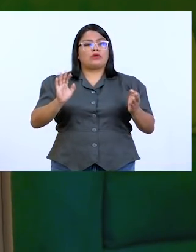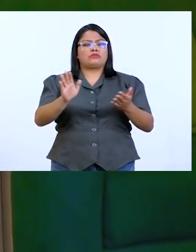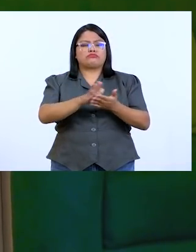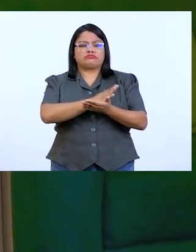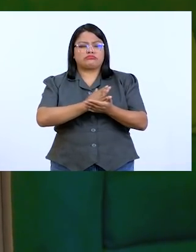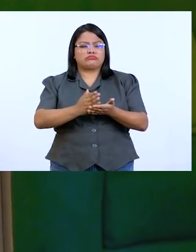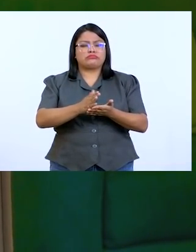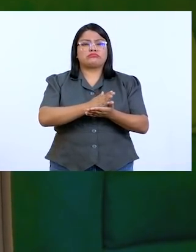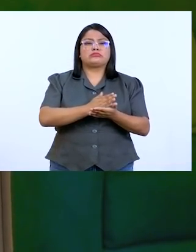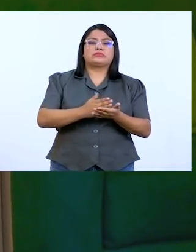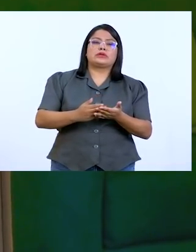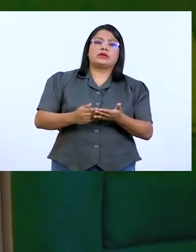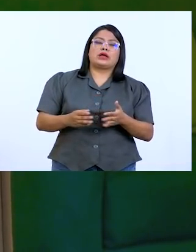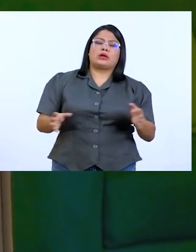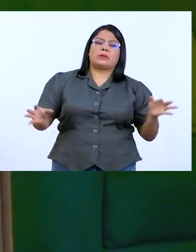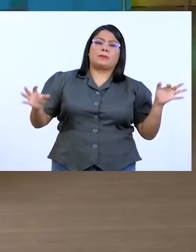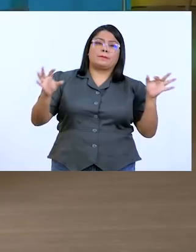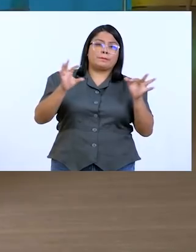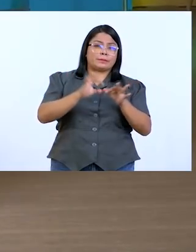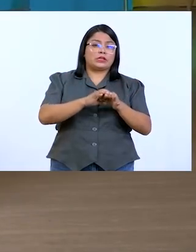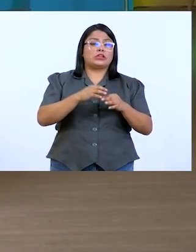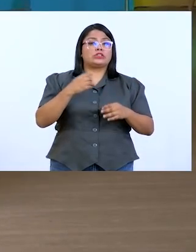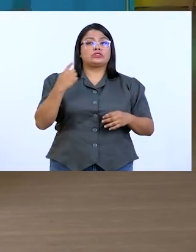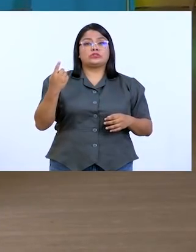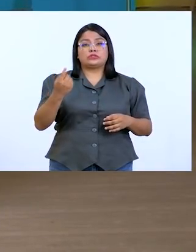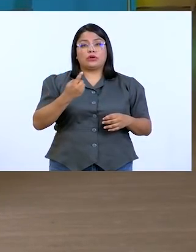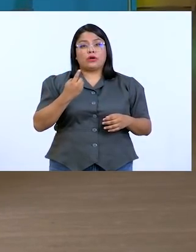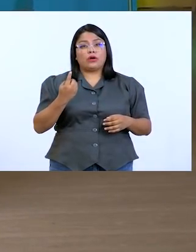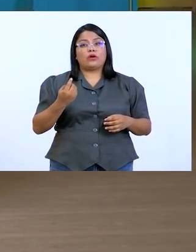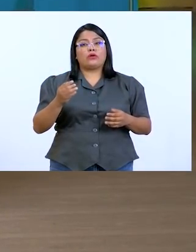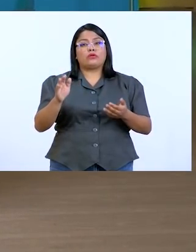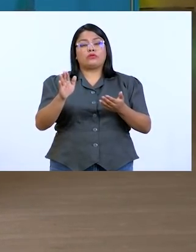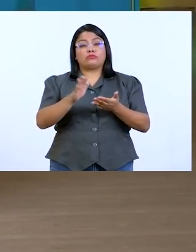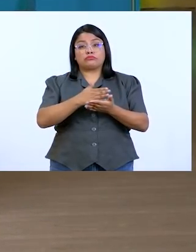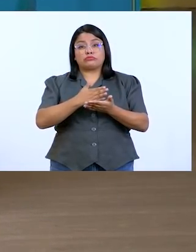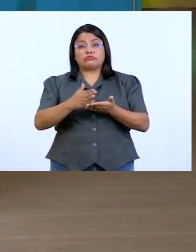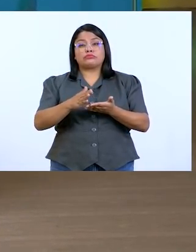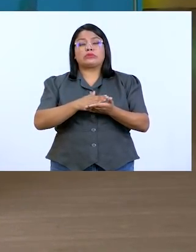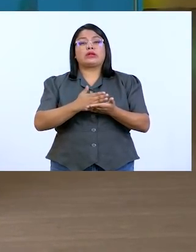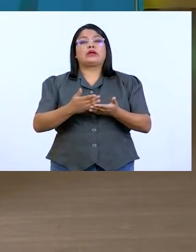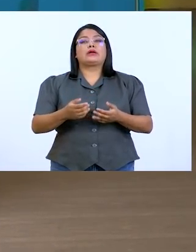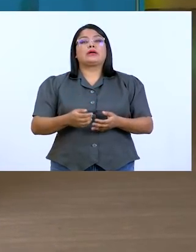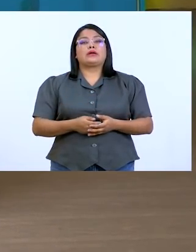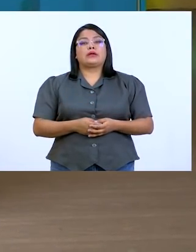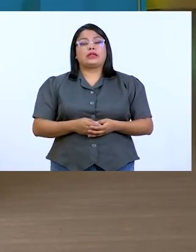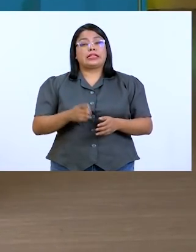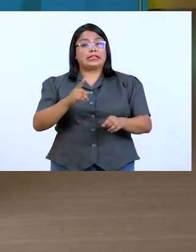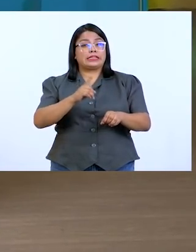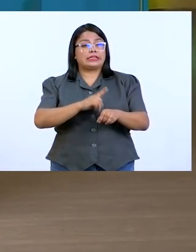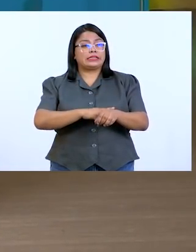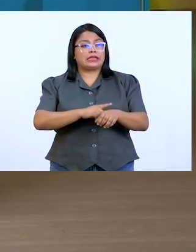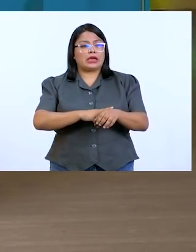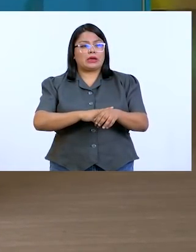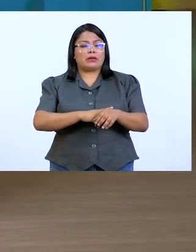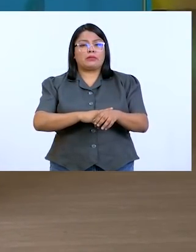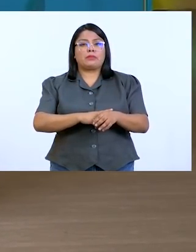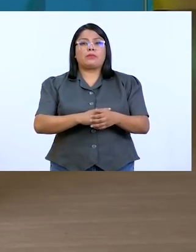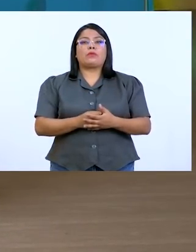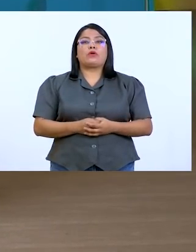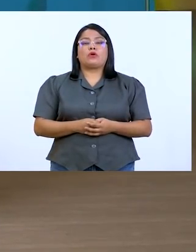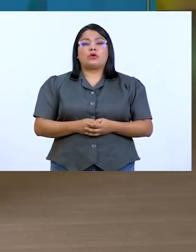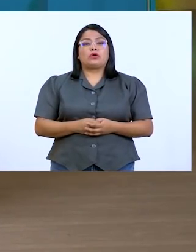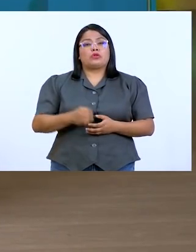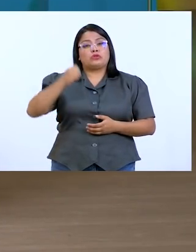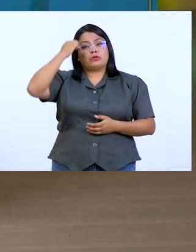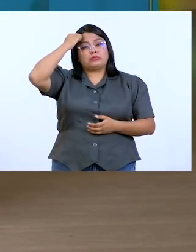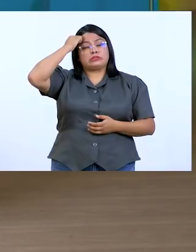la convivencia, la cooperación y donde solamente a través de la interacción sea el momento de afianzar